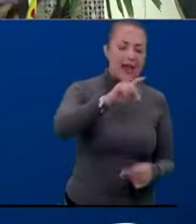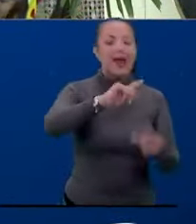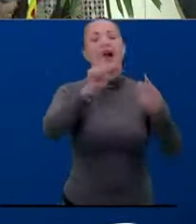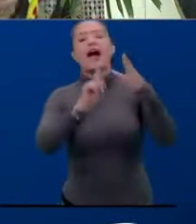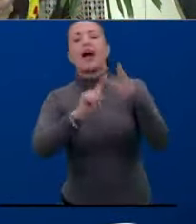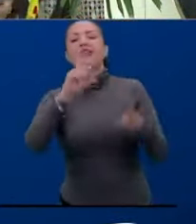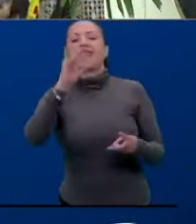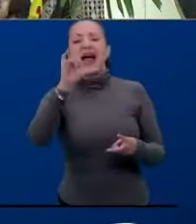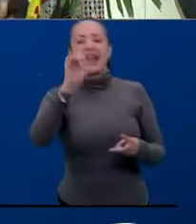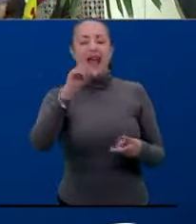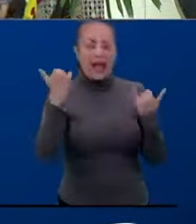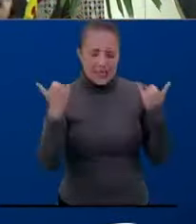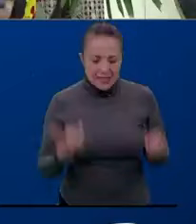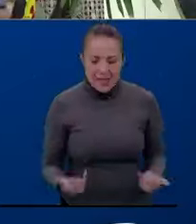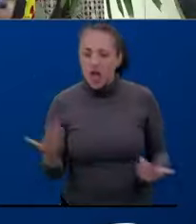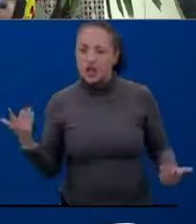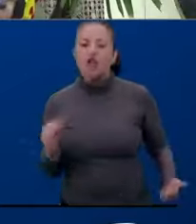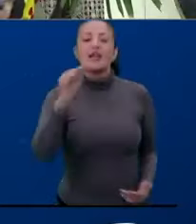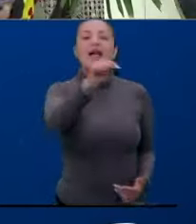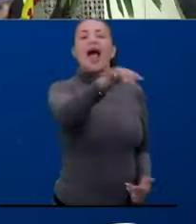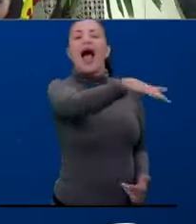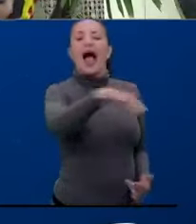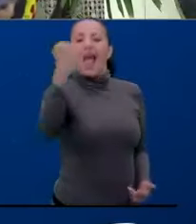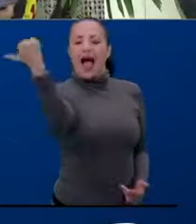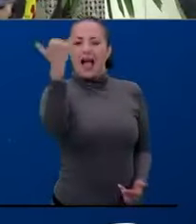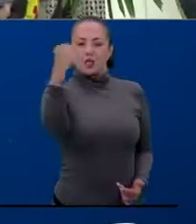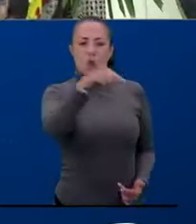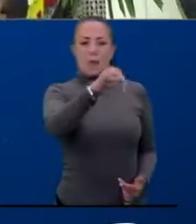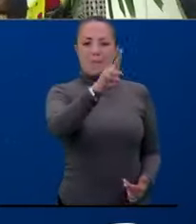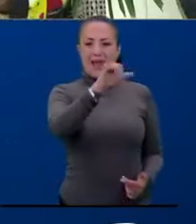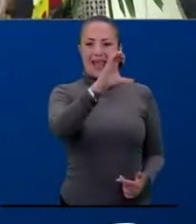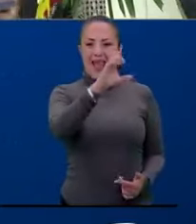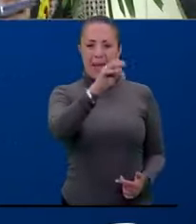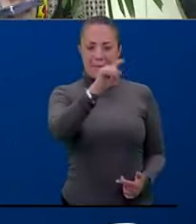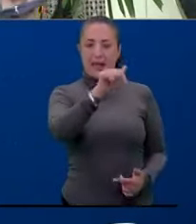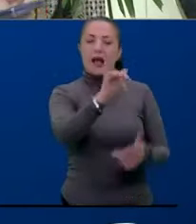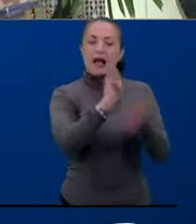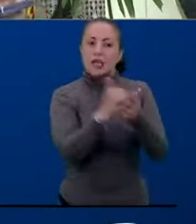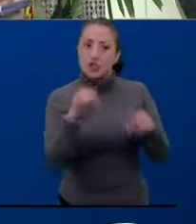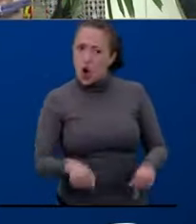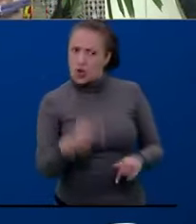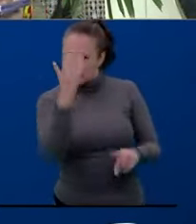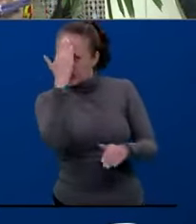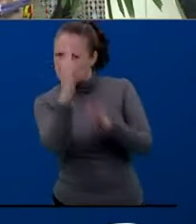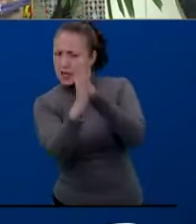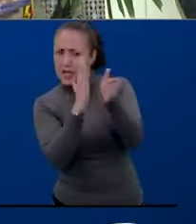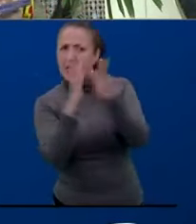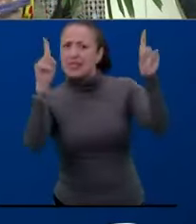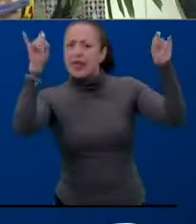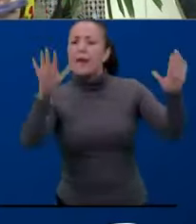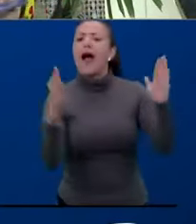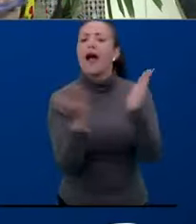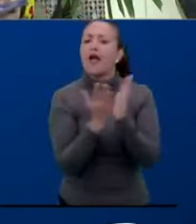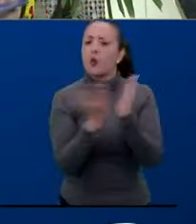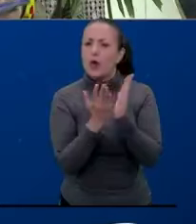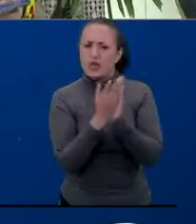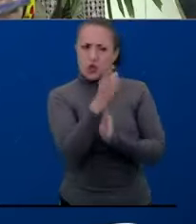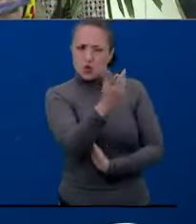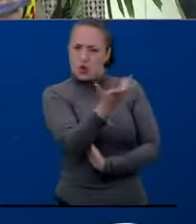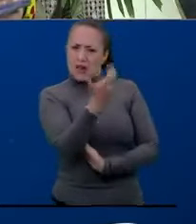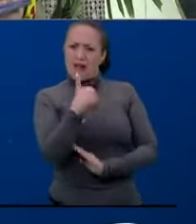ir de inmediato a la zona azul, María Camila, donde tengo entendido hoy es el día de la educación. Sé que usted me va a hablar de